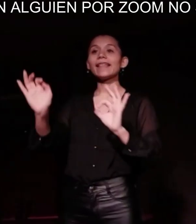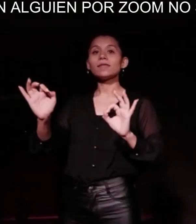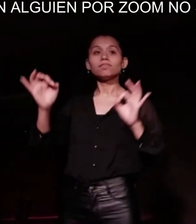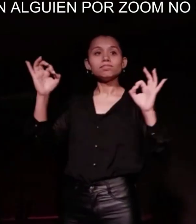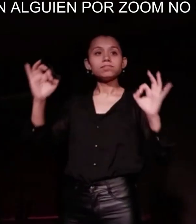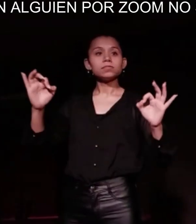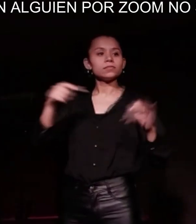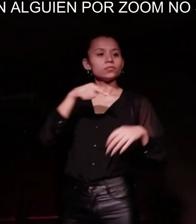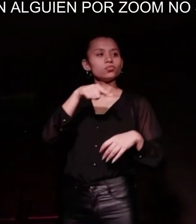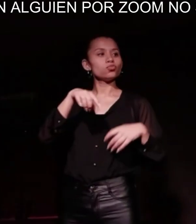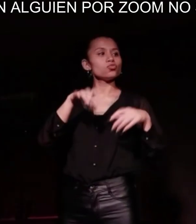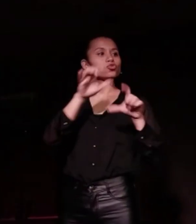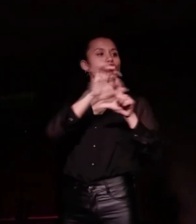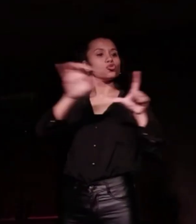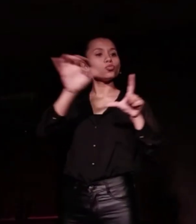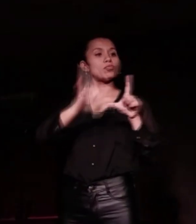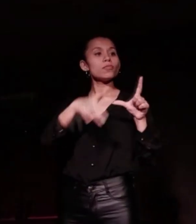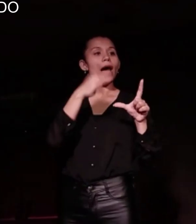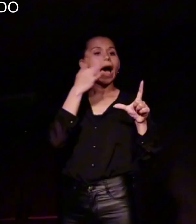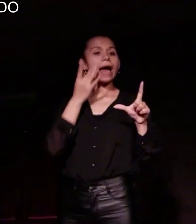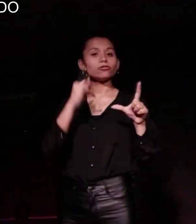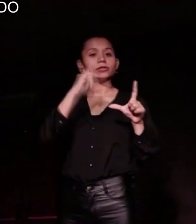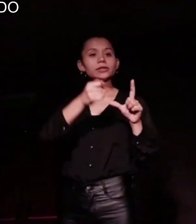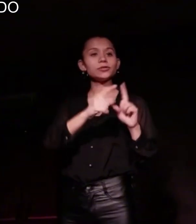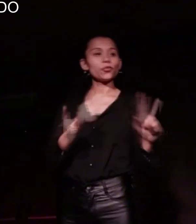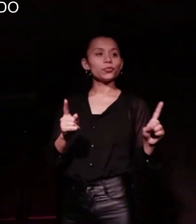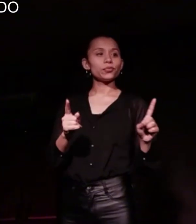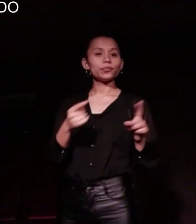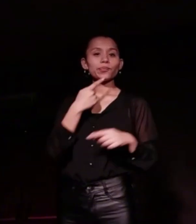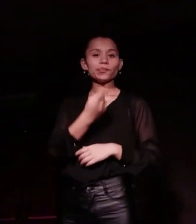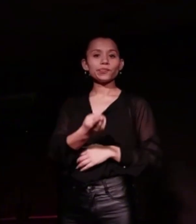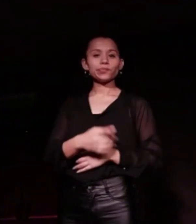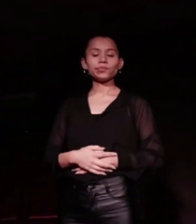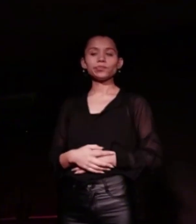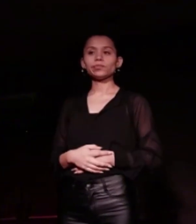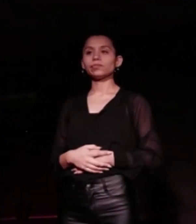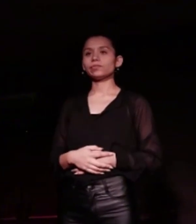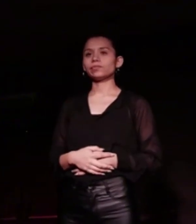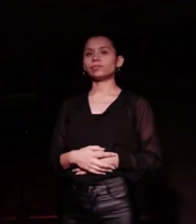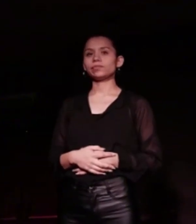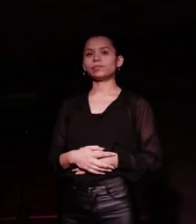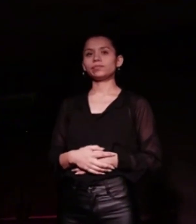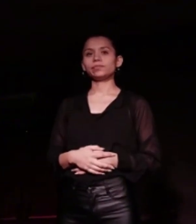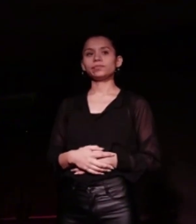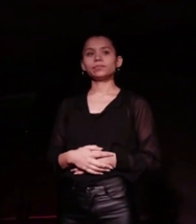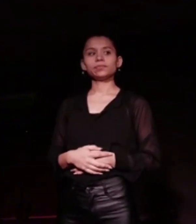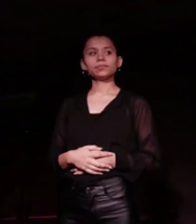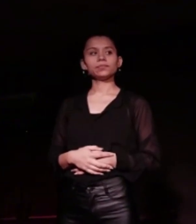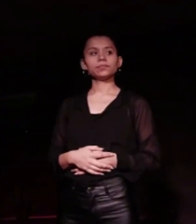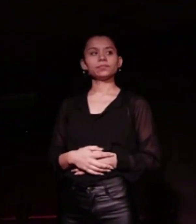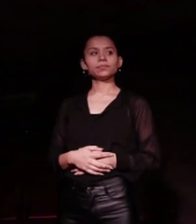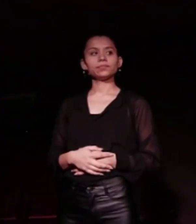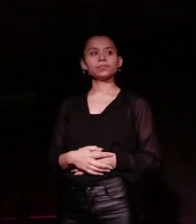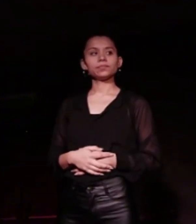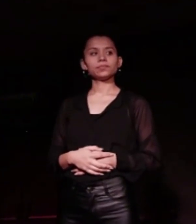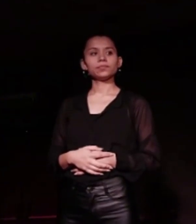¿Alguien por Zoom? No sé si ahí están viendo. ¿Sí?